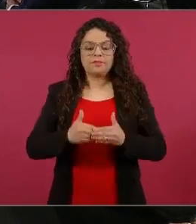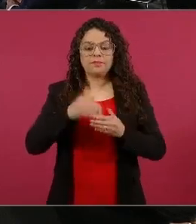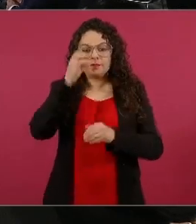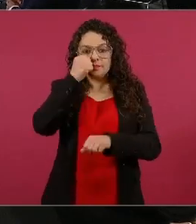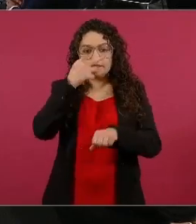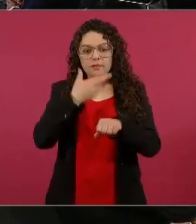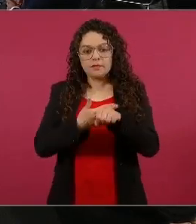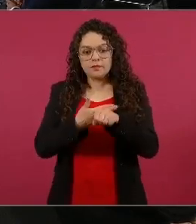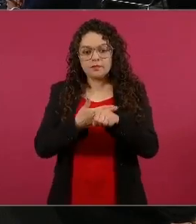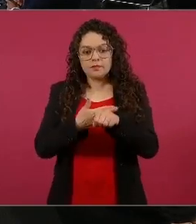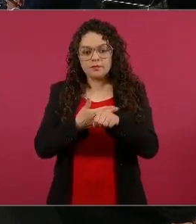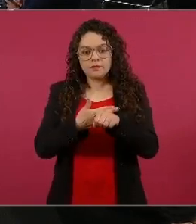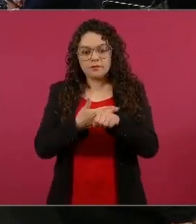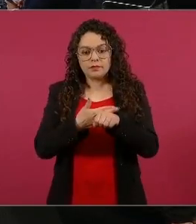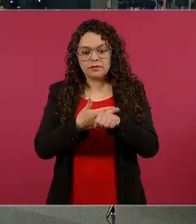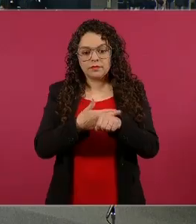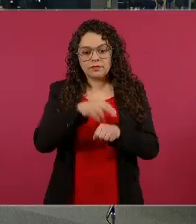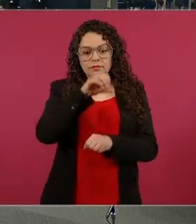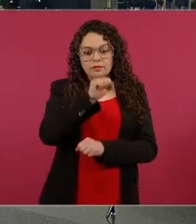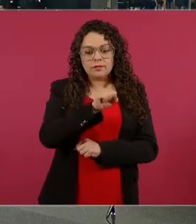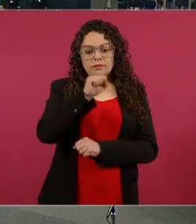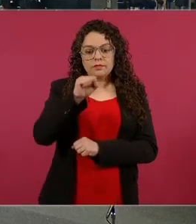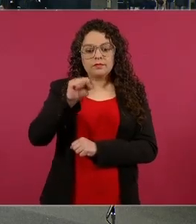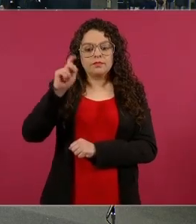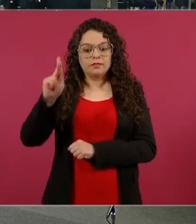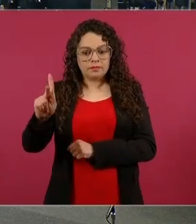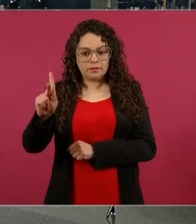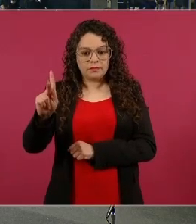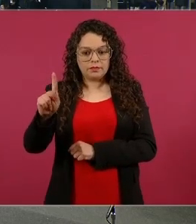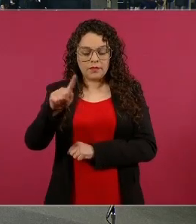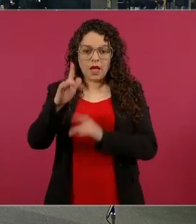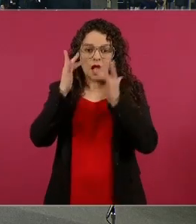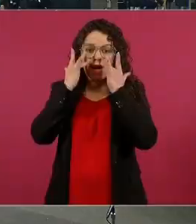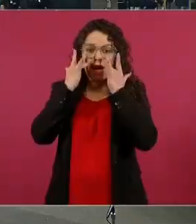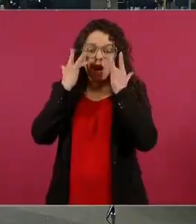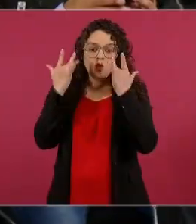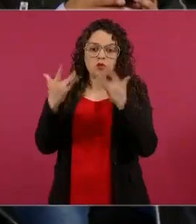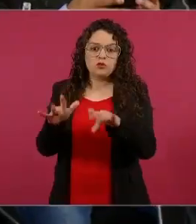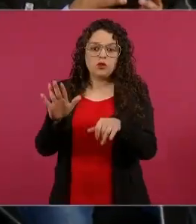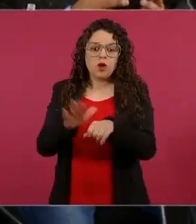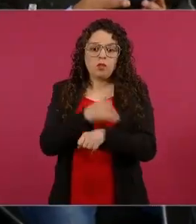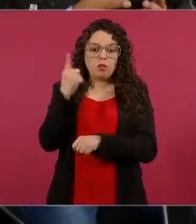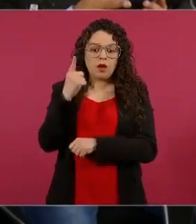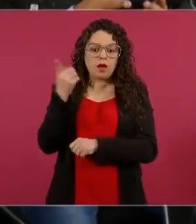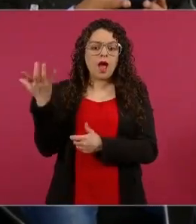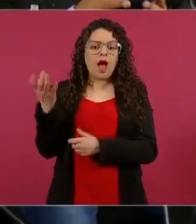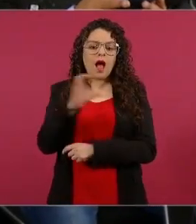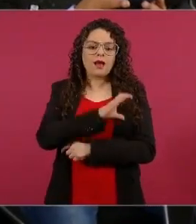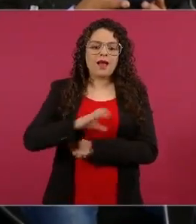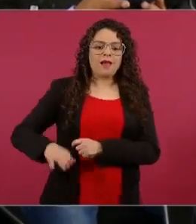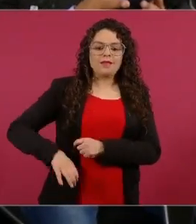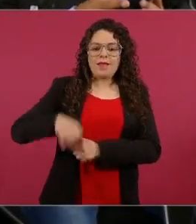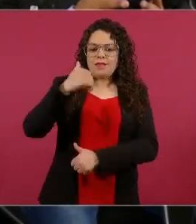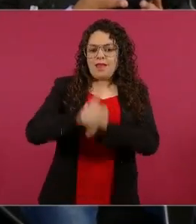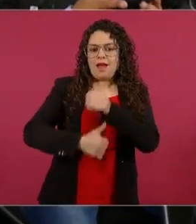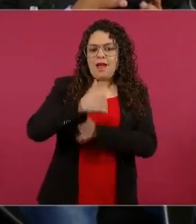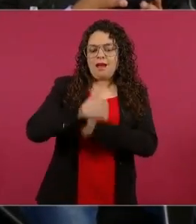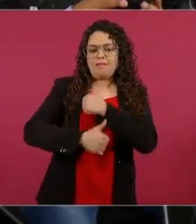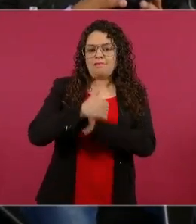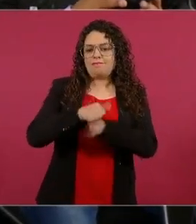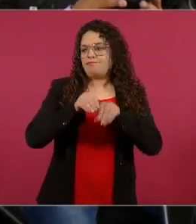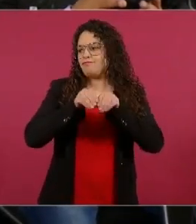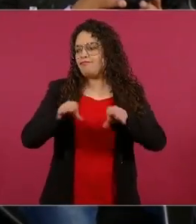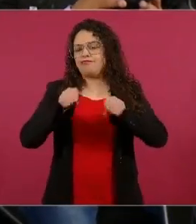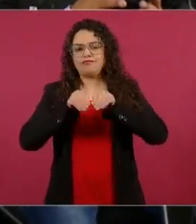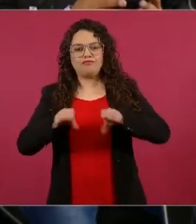pública que ya no sé si es buena o mala noticia renunció para irse a la campaña y con el beneplácito de